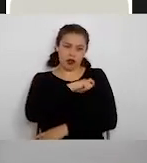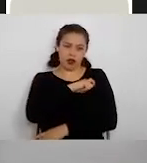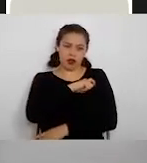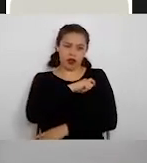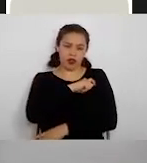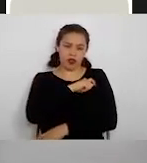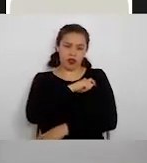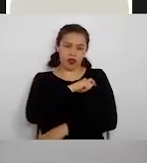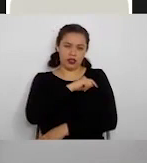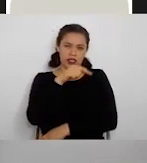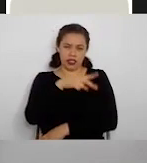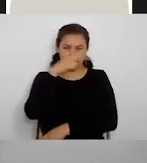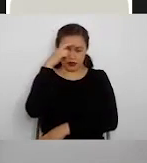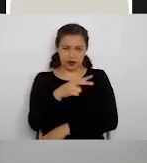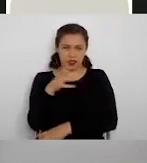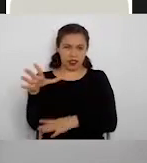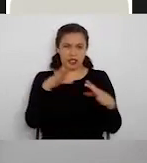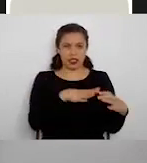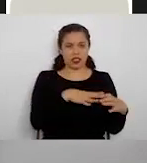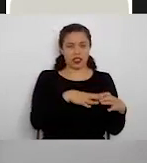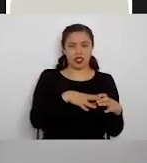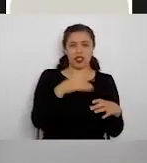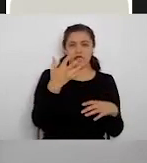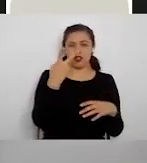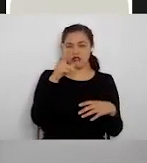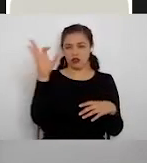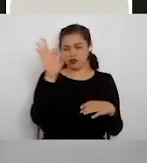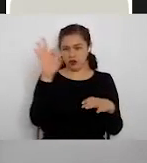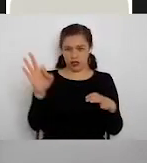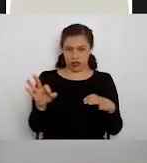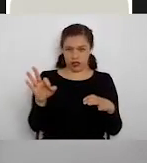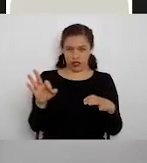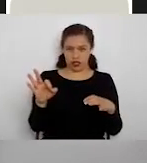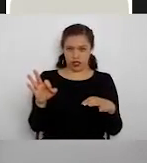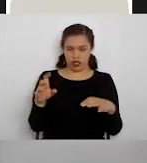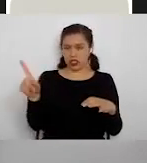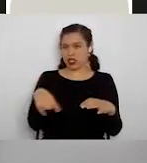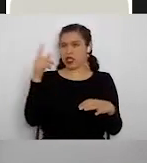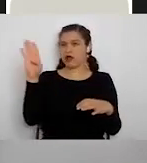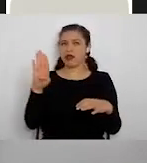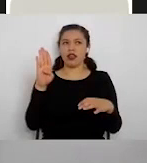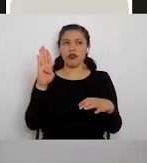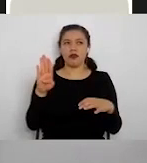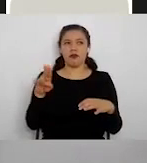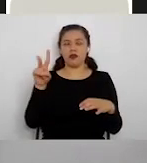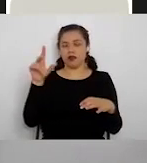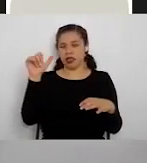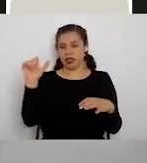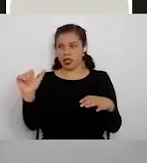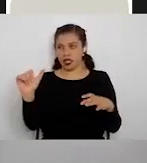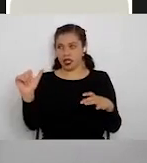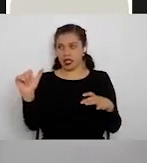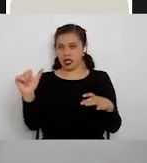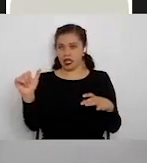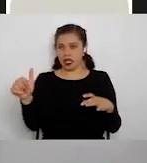La sección de México del BBVA es el 52% de todo el negocio del BBVA. O sea, es fundamental el